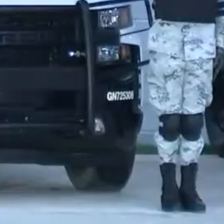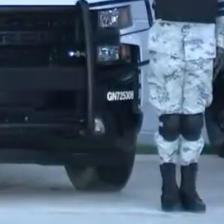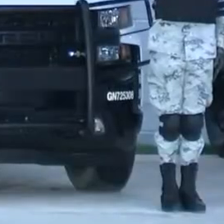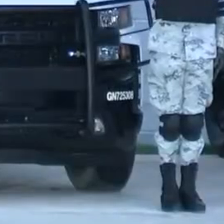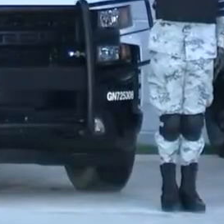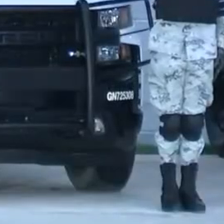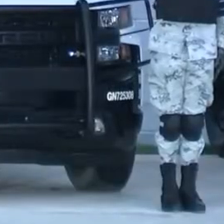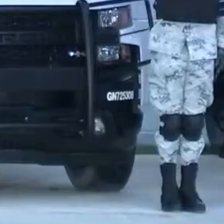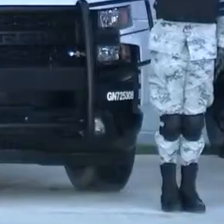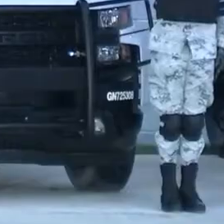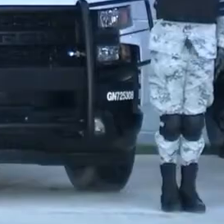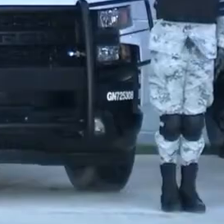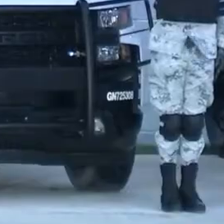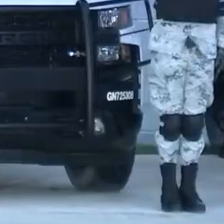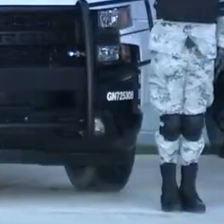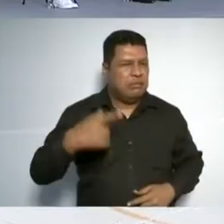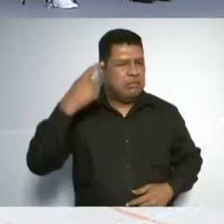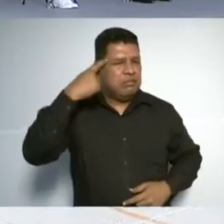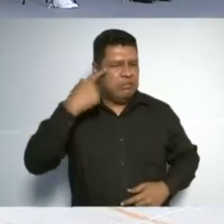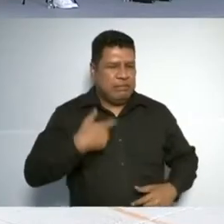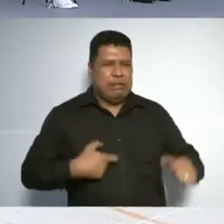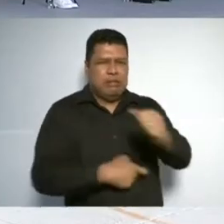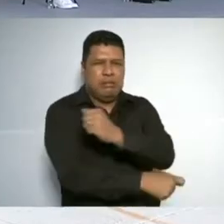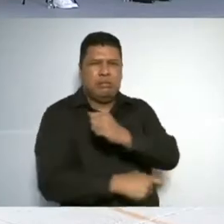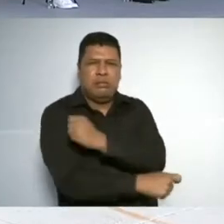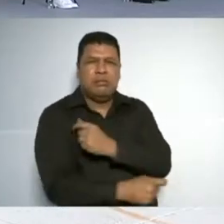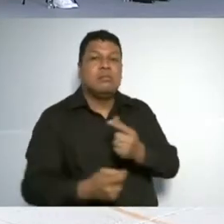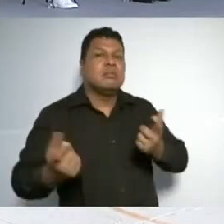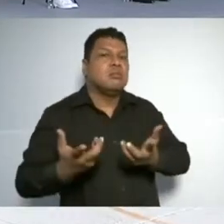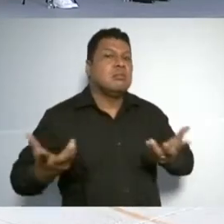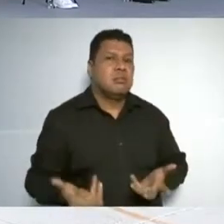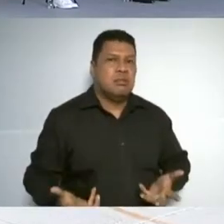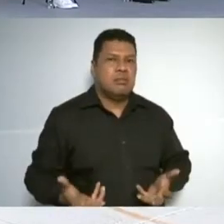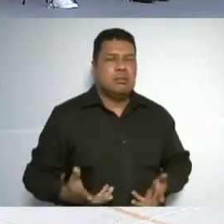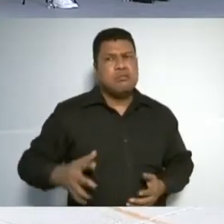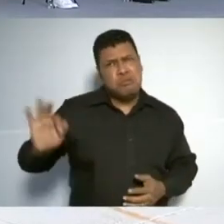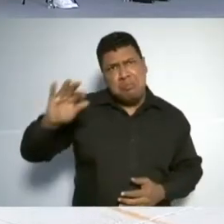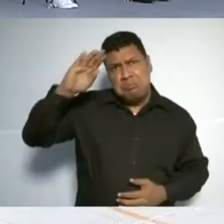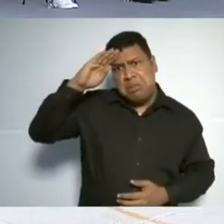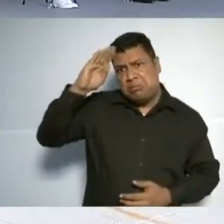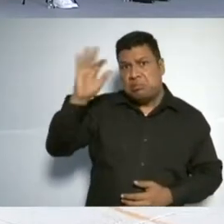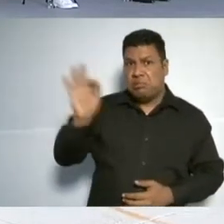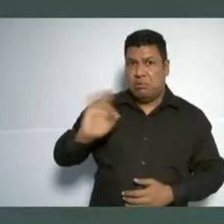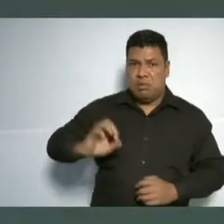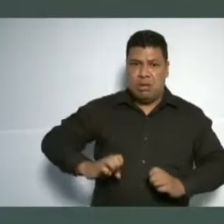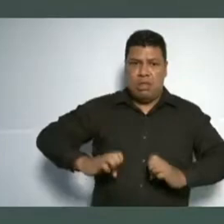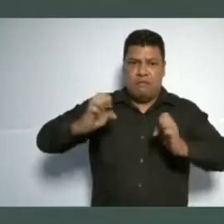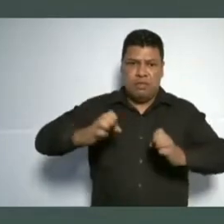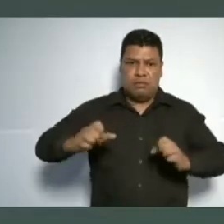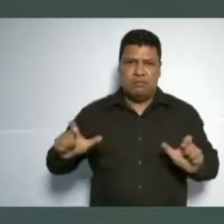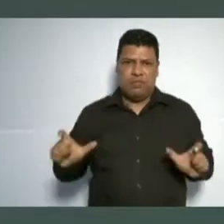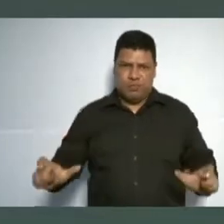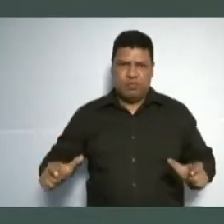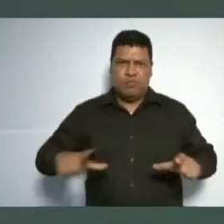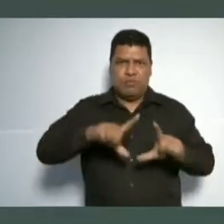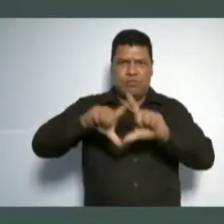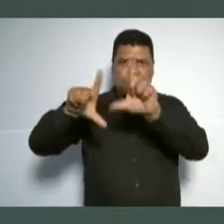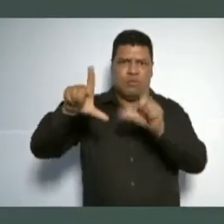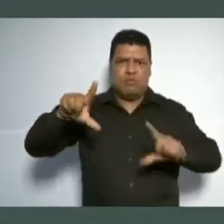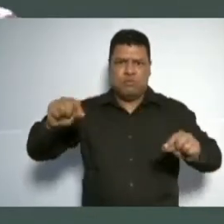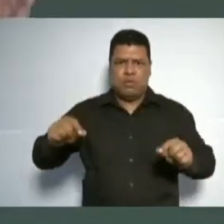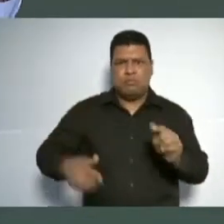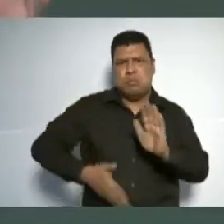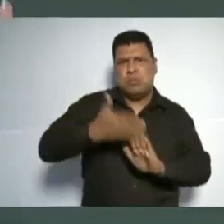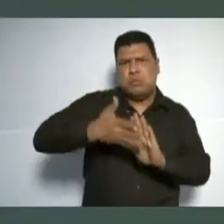que fue lo que calculo llevó a construir este cuartel. Se